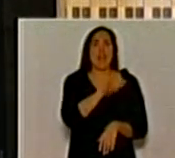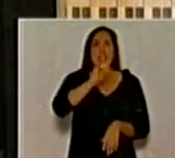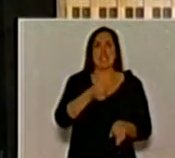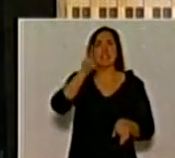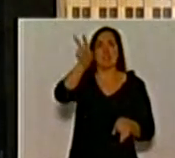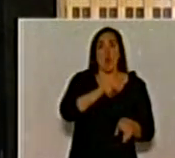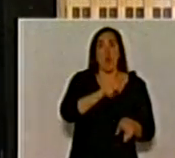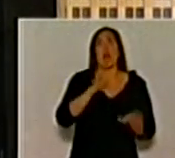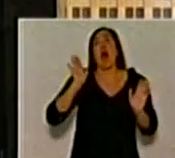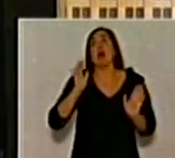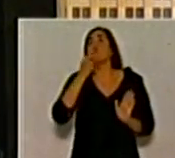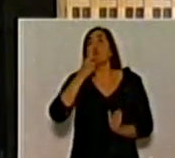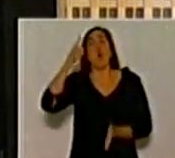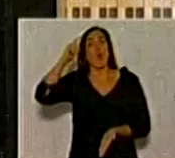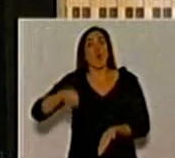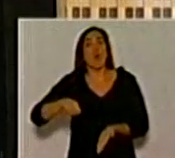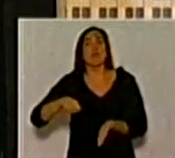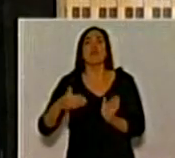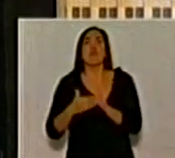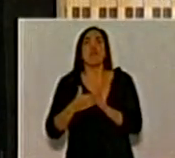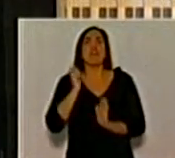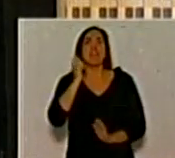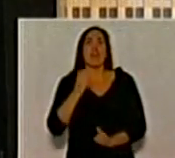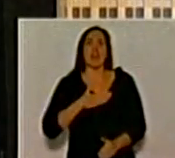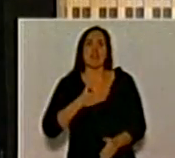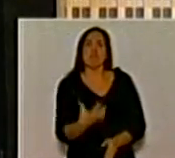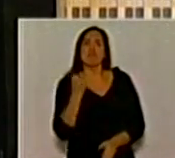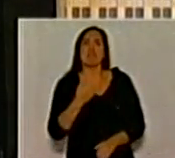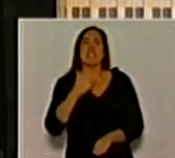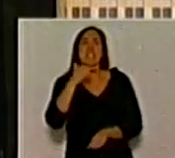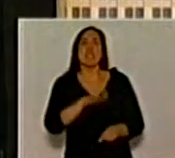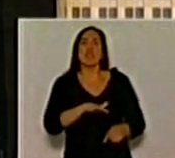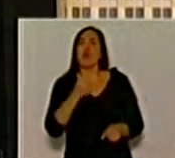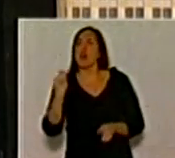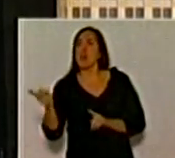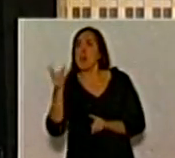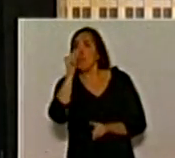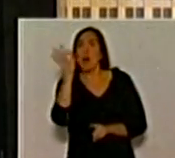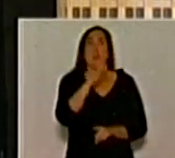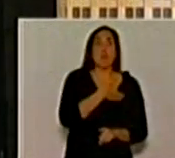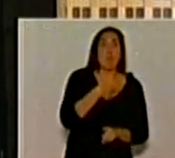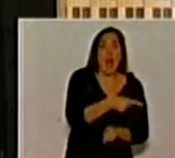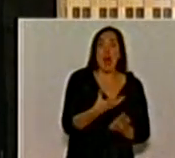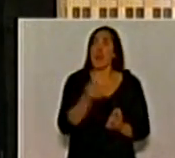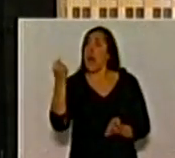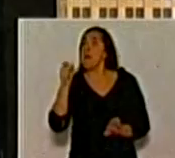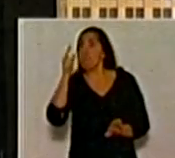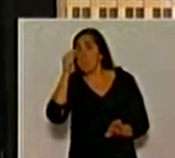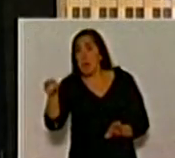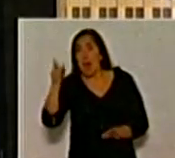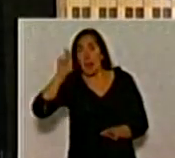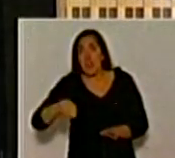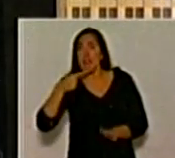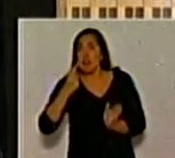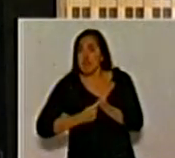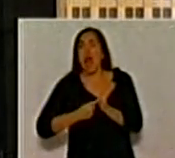decisión judicial, quien tenga la tenencia de los chiquitos, sea el padre, siempre. Entonces, cualquiera sea el